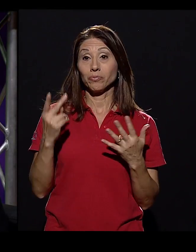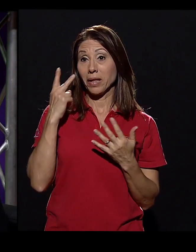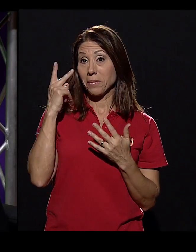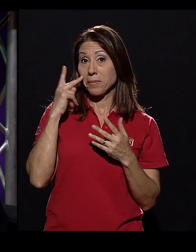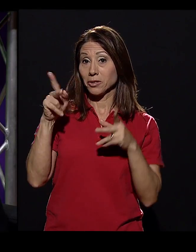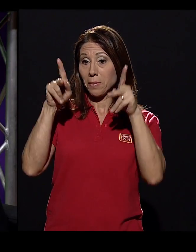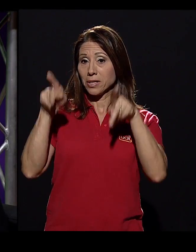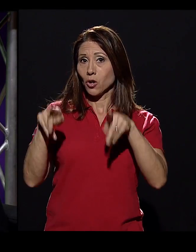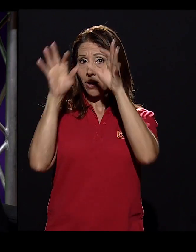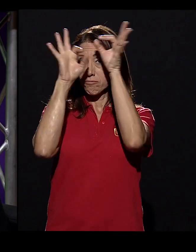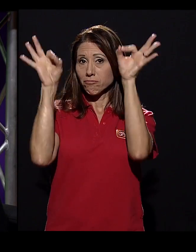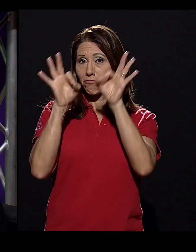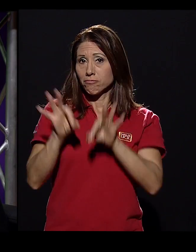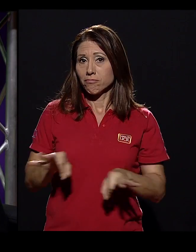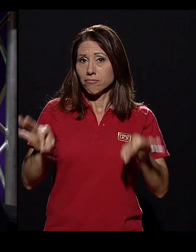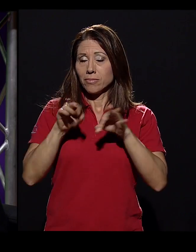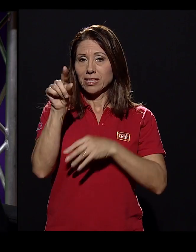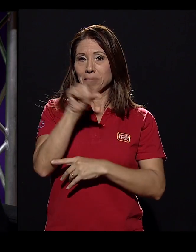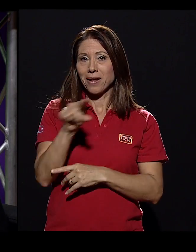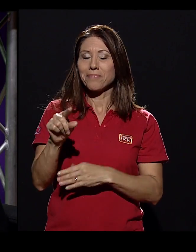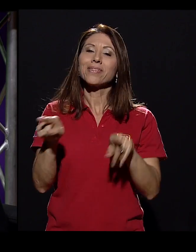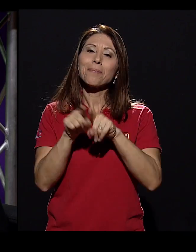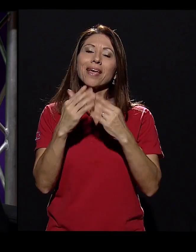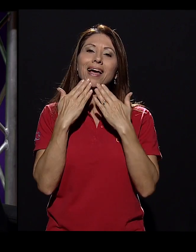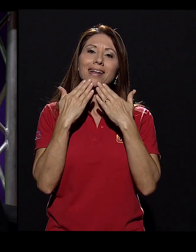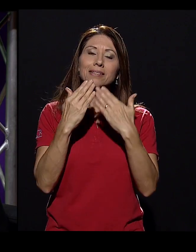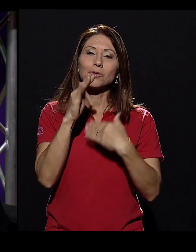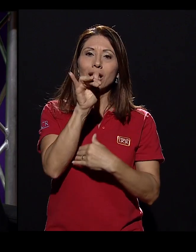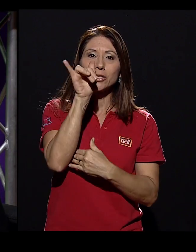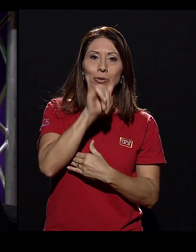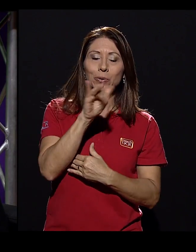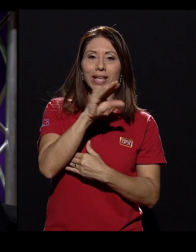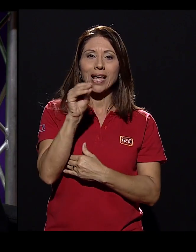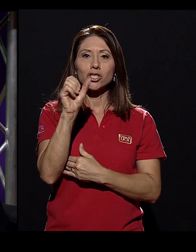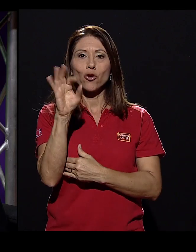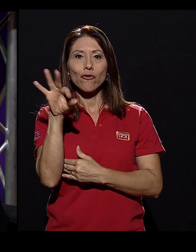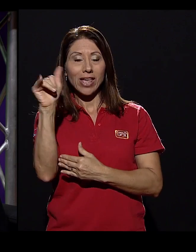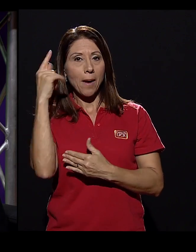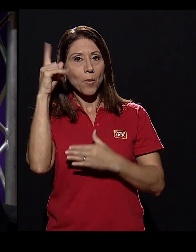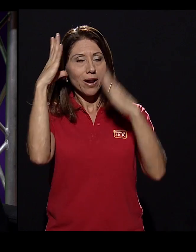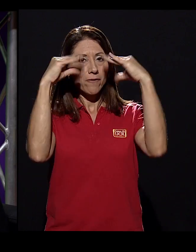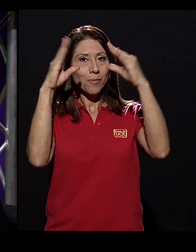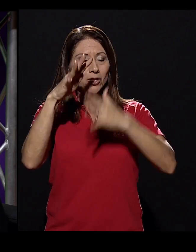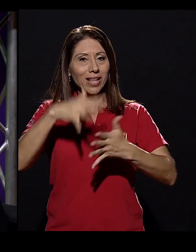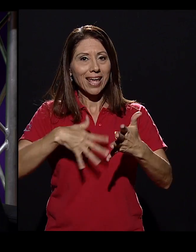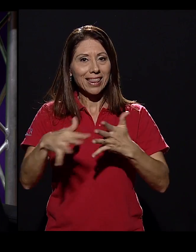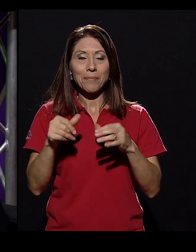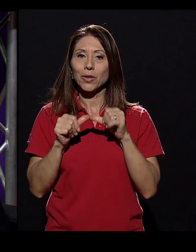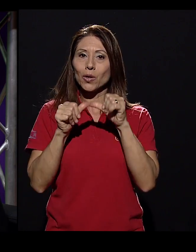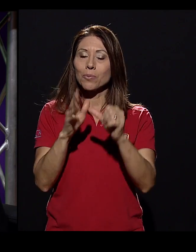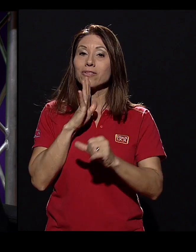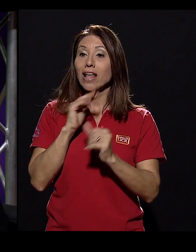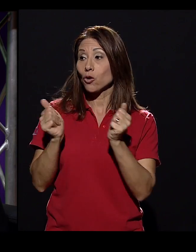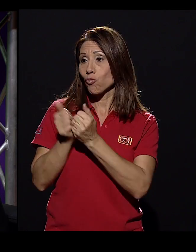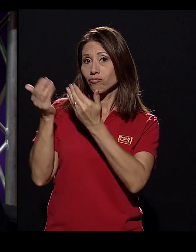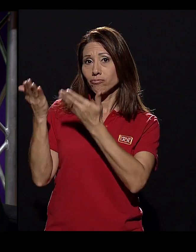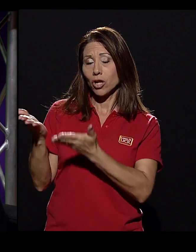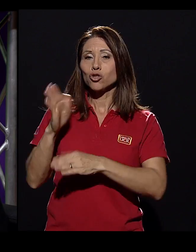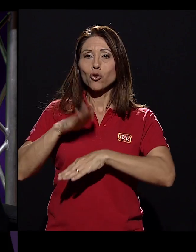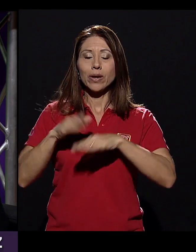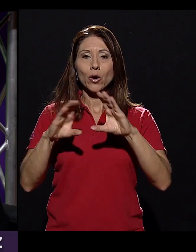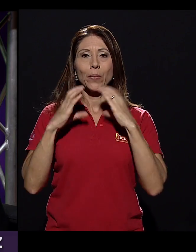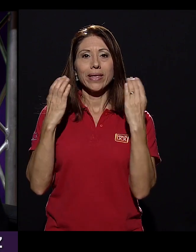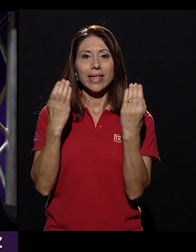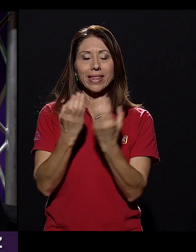Y después de ver al personaje destacado de la semana y también de agradecerle a Yuri y a Sofía por la información de agenda, continuamos hablando con Erika Álvarez